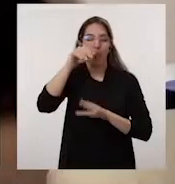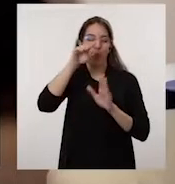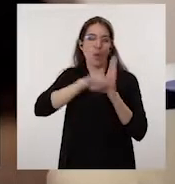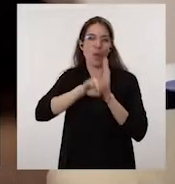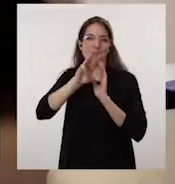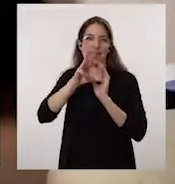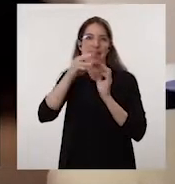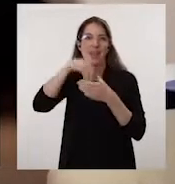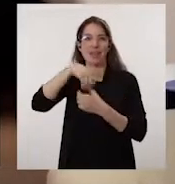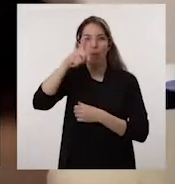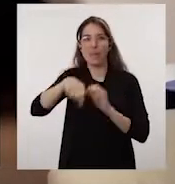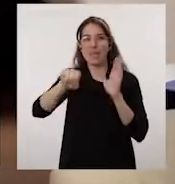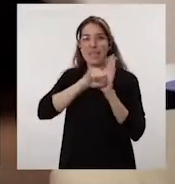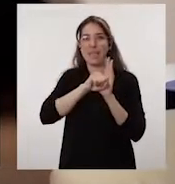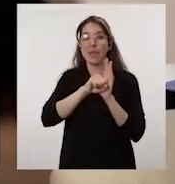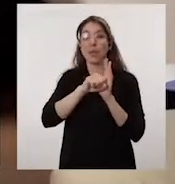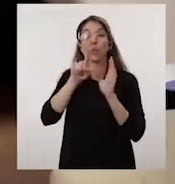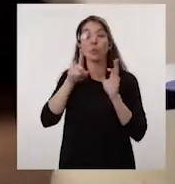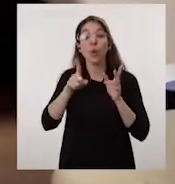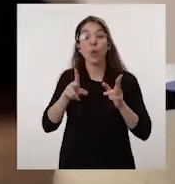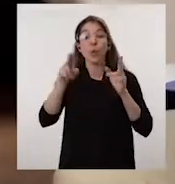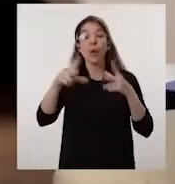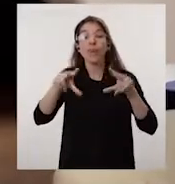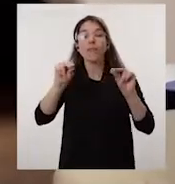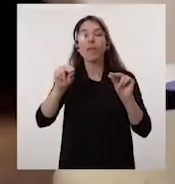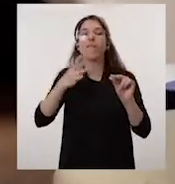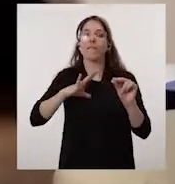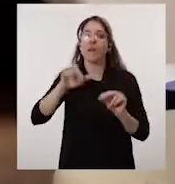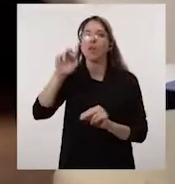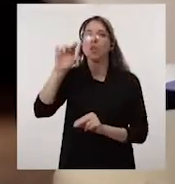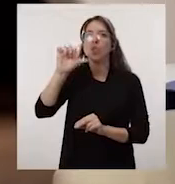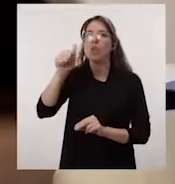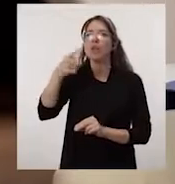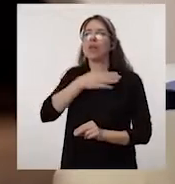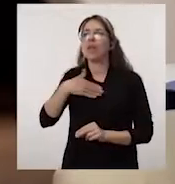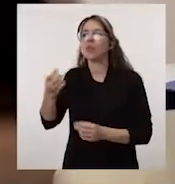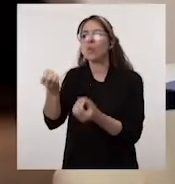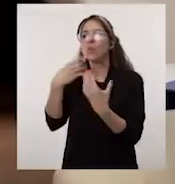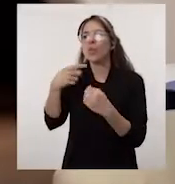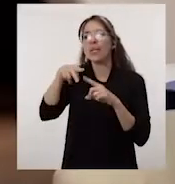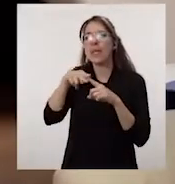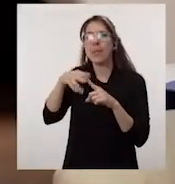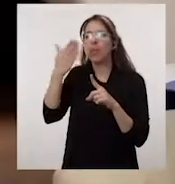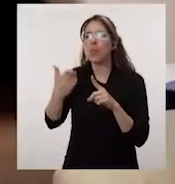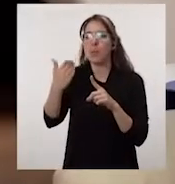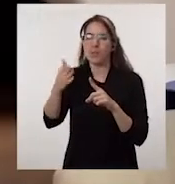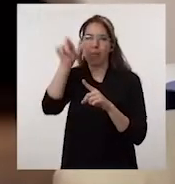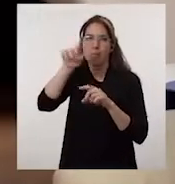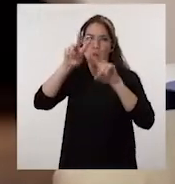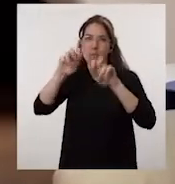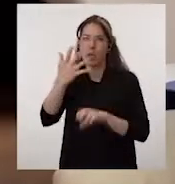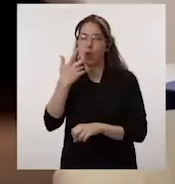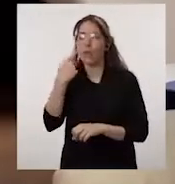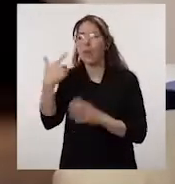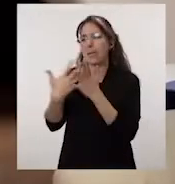del sello y para terminar este bloque rosa me gustaría que nos contaras en qué consiste una herramienta que es importante que conozcan todos los investigadores que es la herramienta